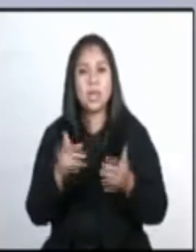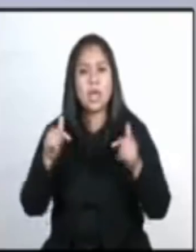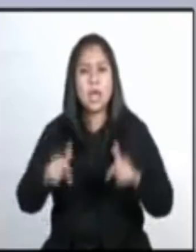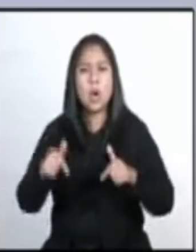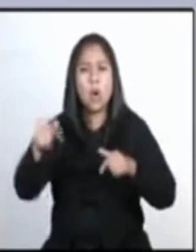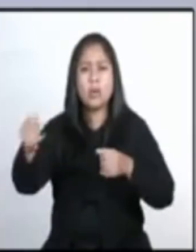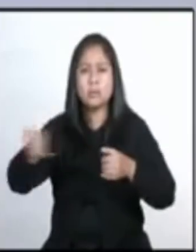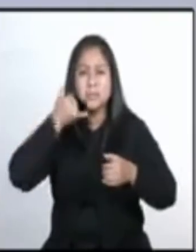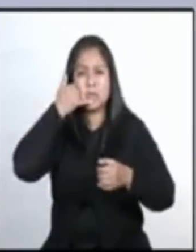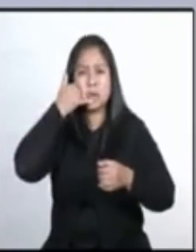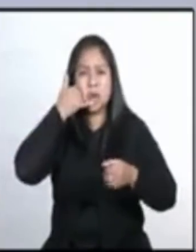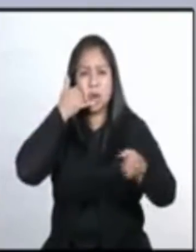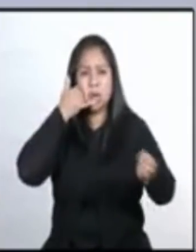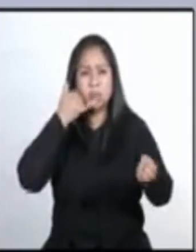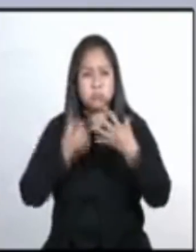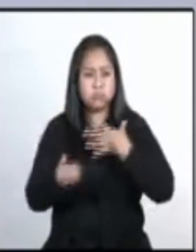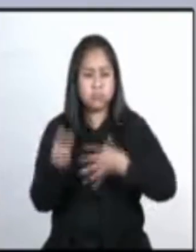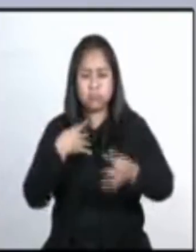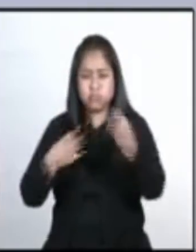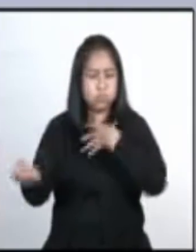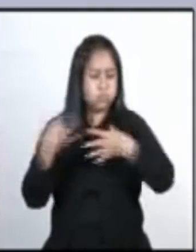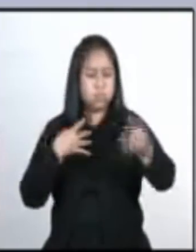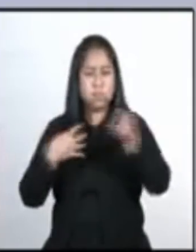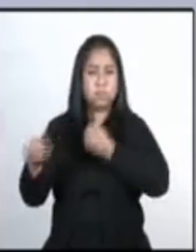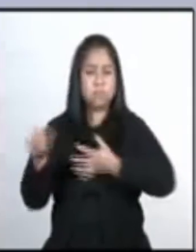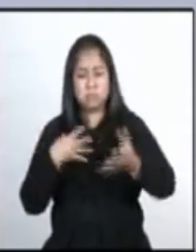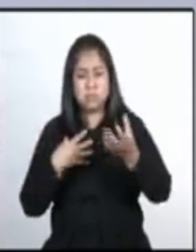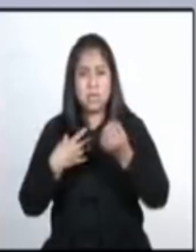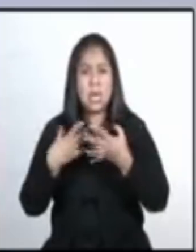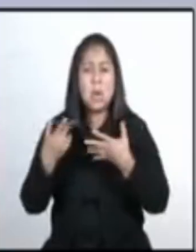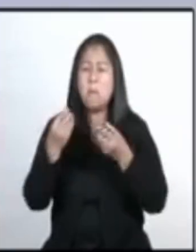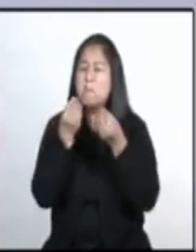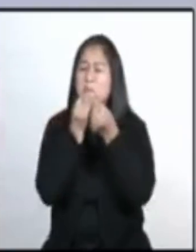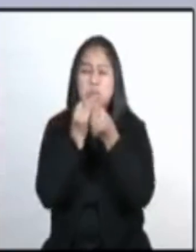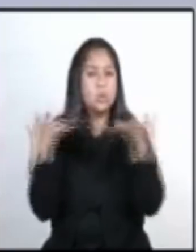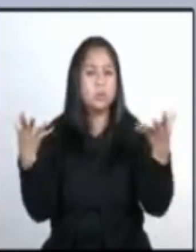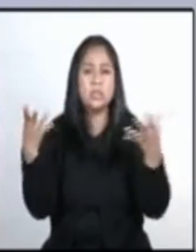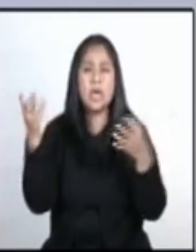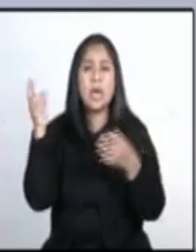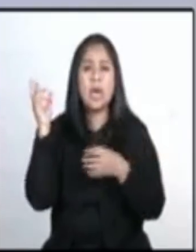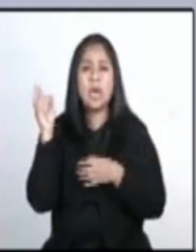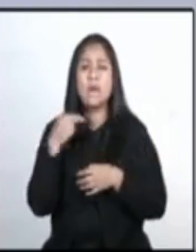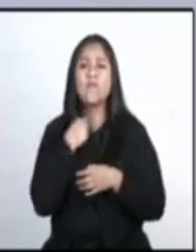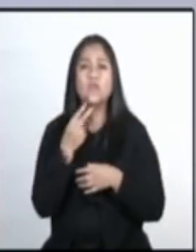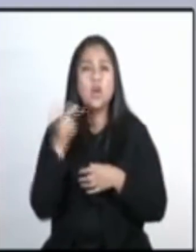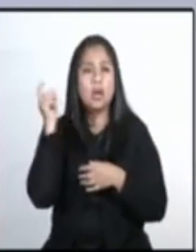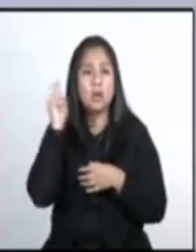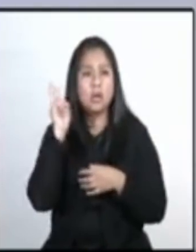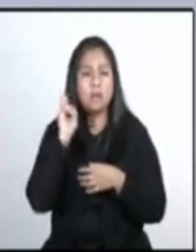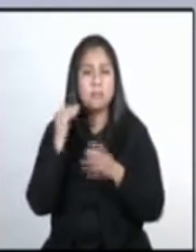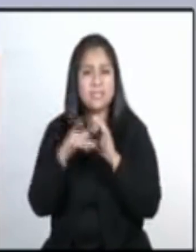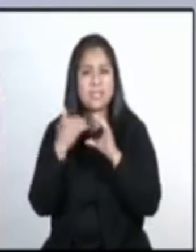a mi teléfono celular una gran cantidad de audios por medio de WhatsApp en